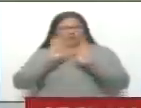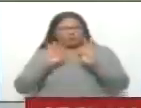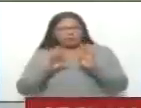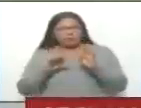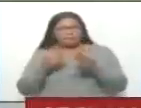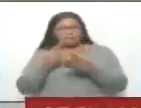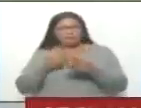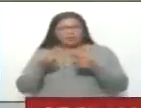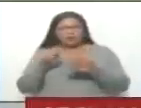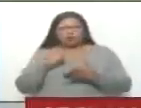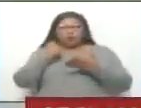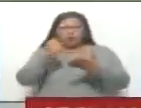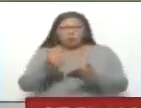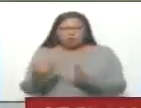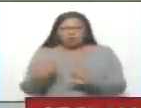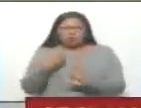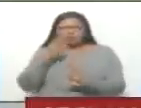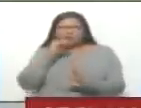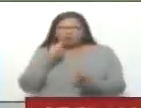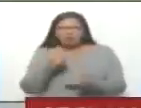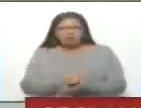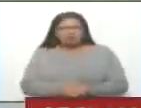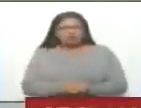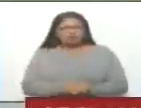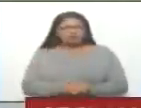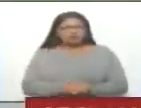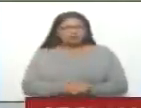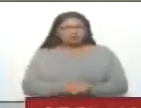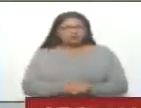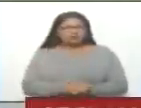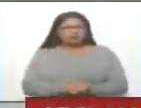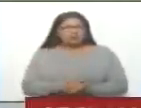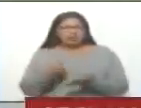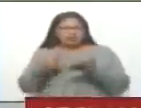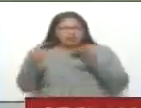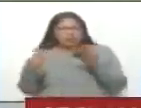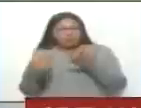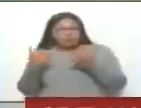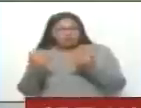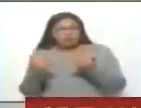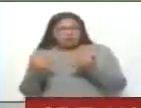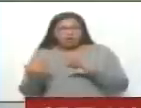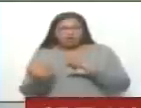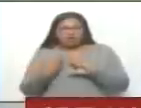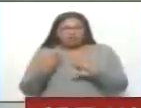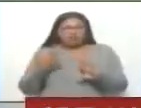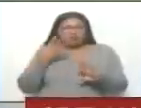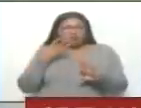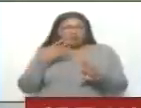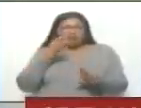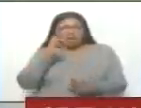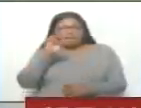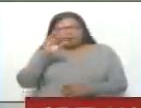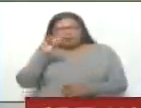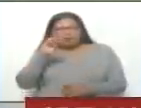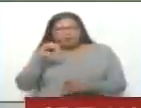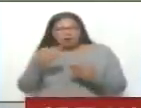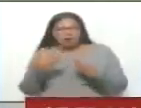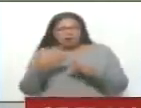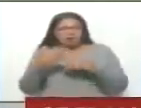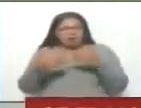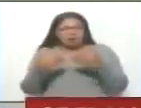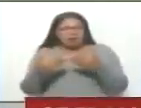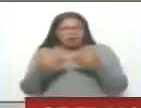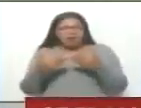que no afectan ni las prestaciones, ni los aguinaldos, ni afectan las primas, puede traer como consecuencia